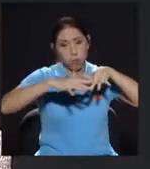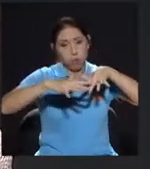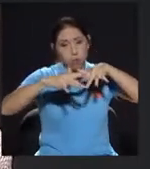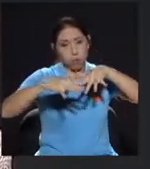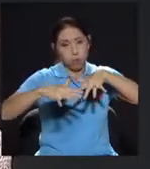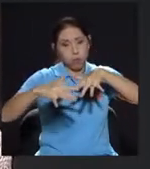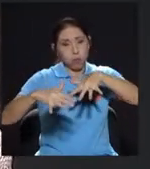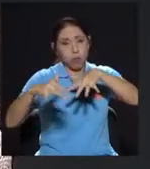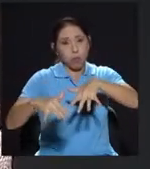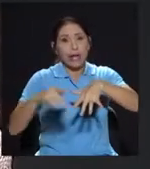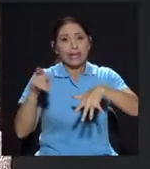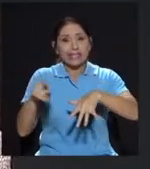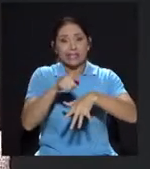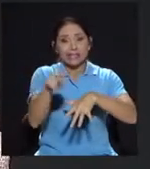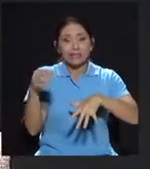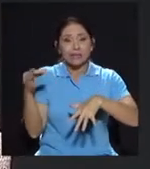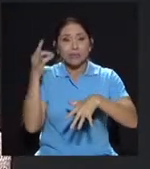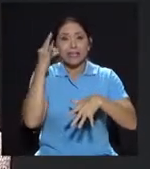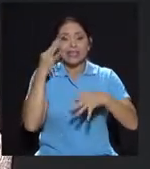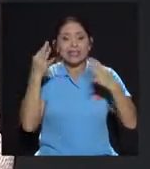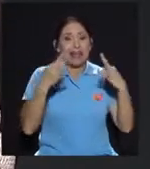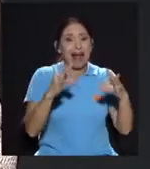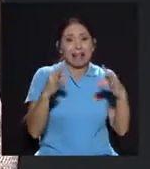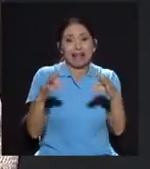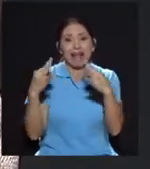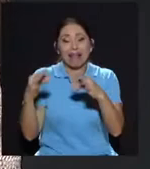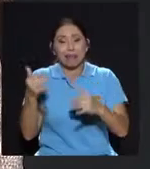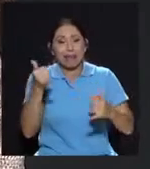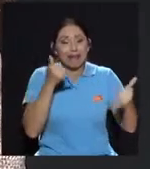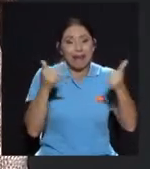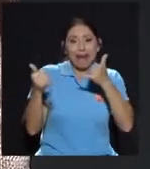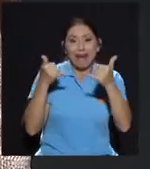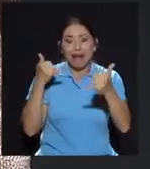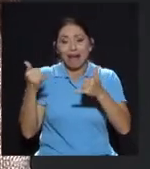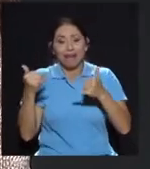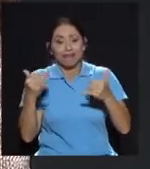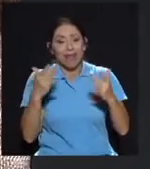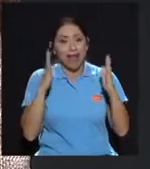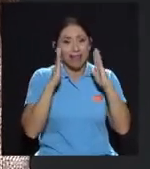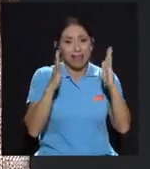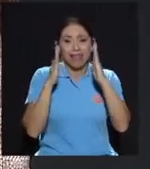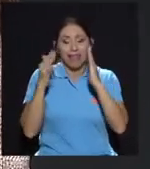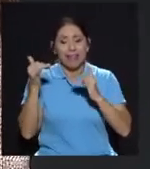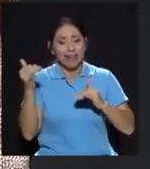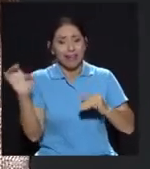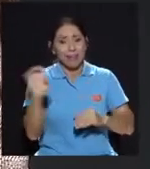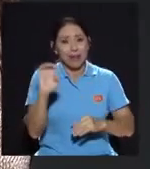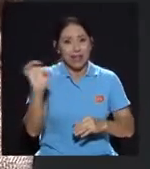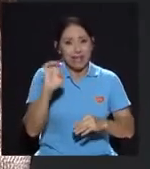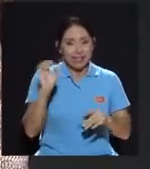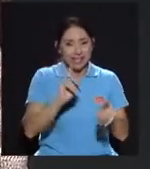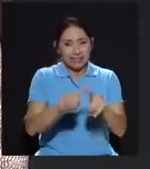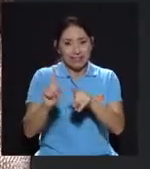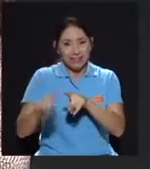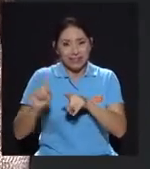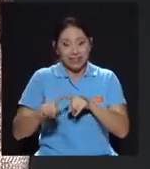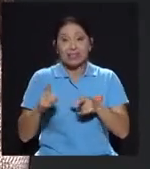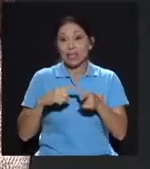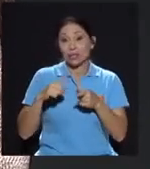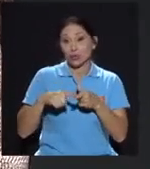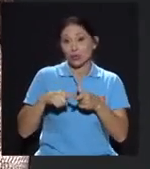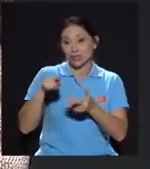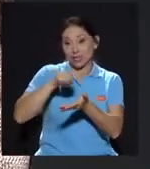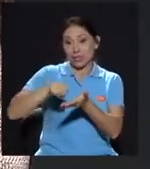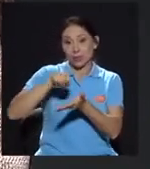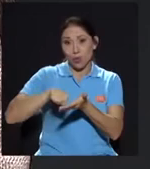de esas mujeres tratando de atender todas las emergencias y llamadas entonces la escuela para mí es aparte de haber sido